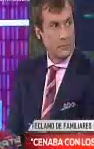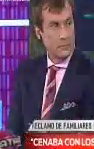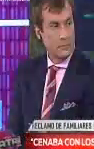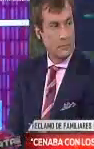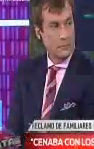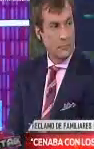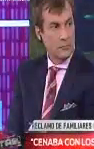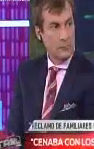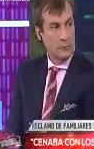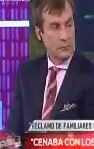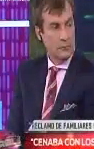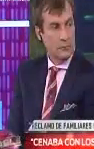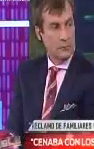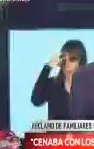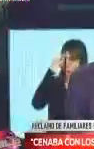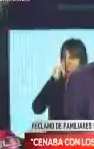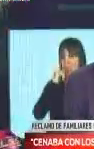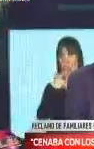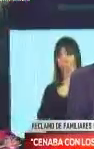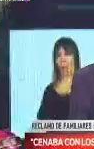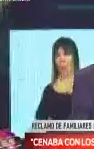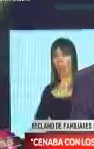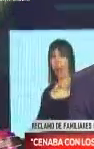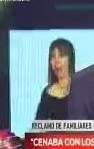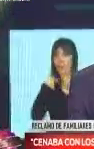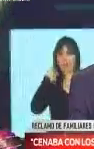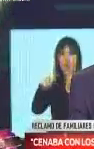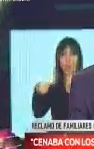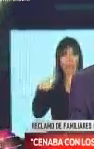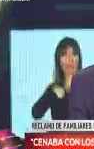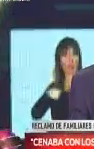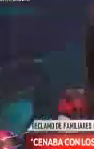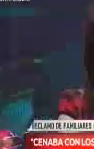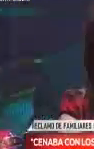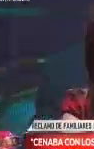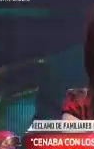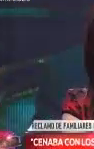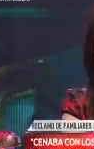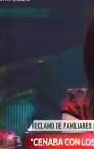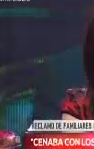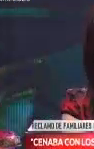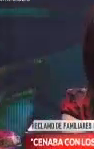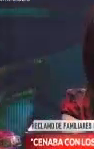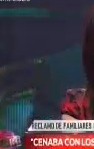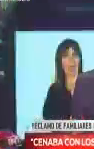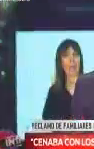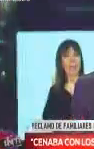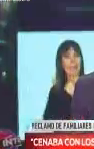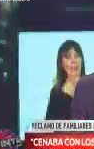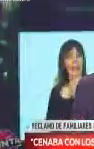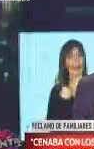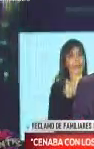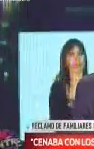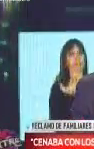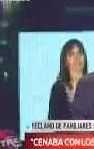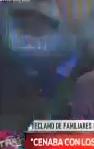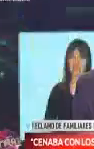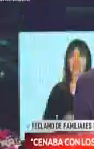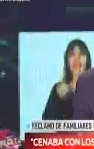contaba lo que pasaba con su hijo que había muerto aplastado por el tren, y ella dijo, no, la que sufre acá soy